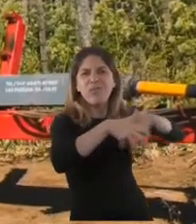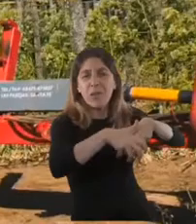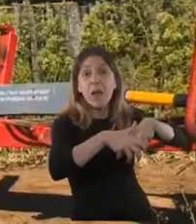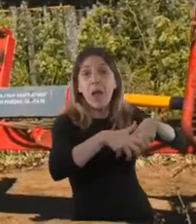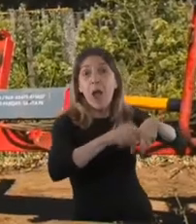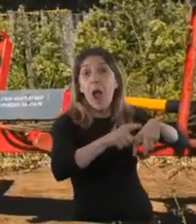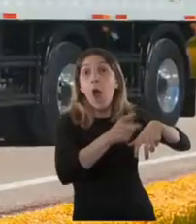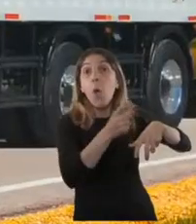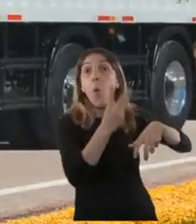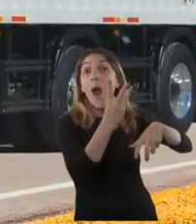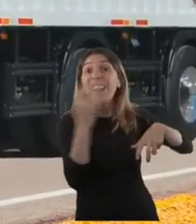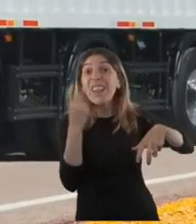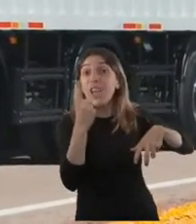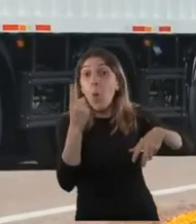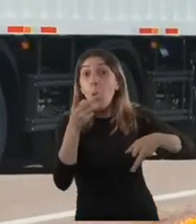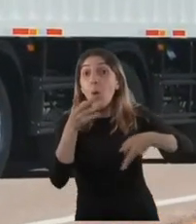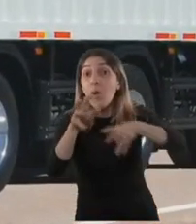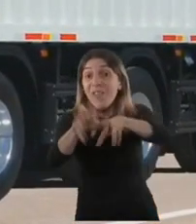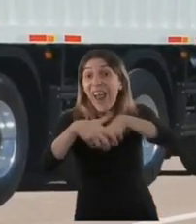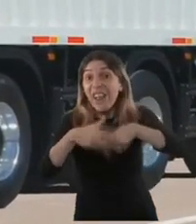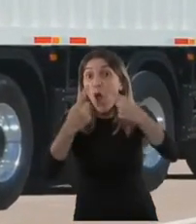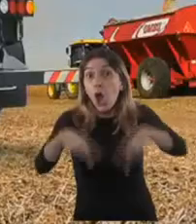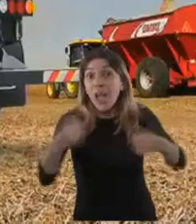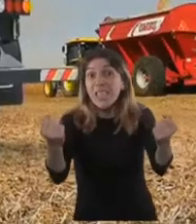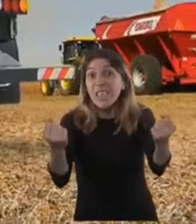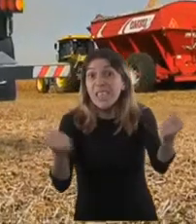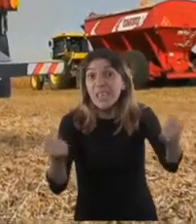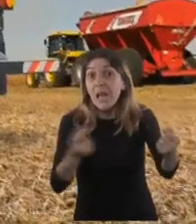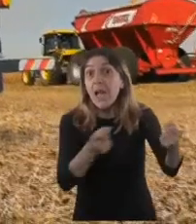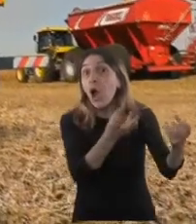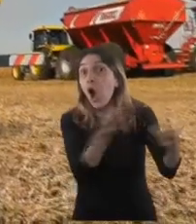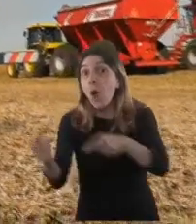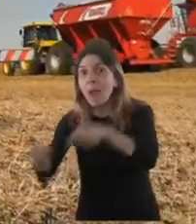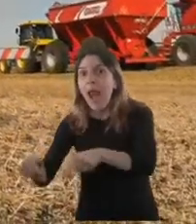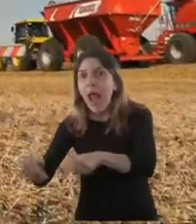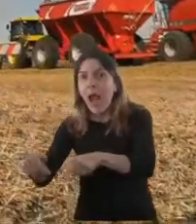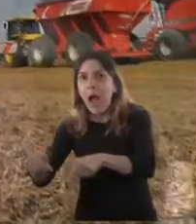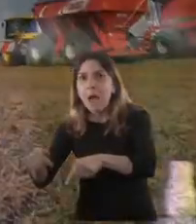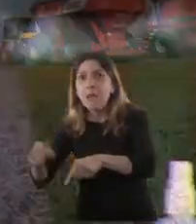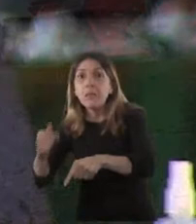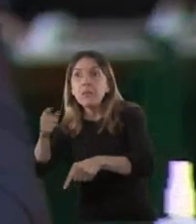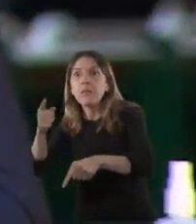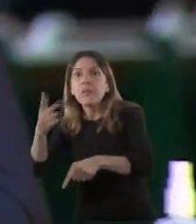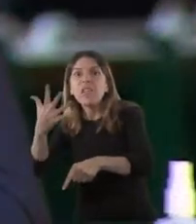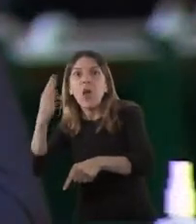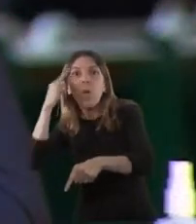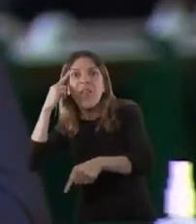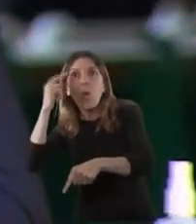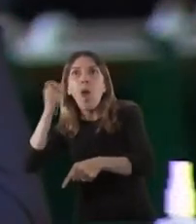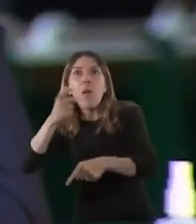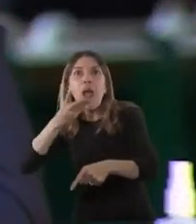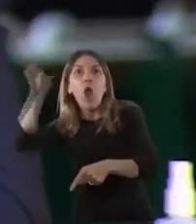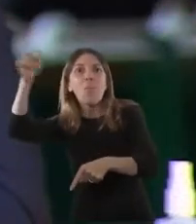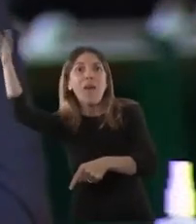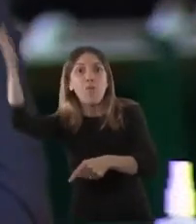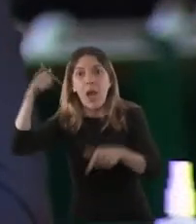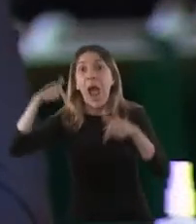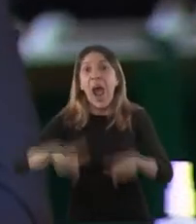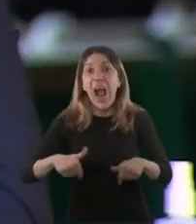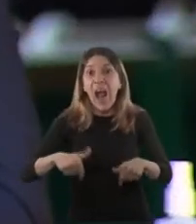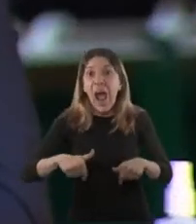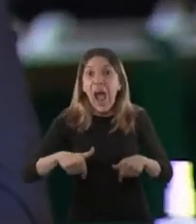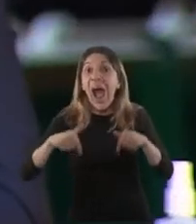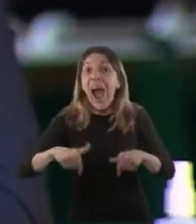eran importadas. Hoy hemos cambiado por completo esa ecuación. De cada 100 máquinas que se demandan en Argentina, más